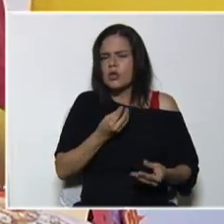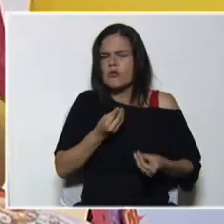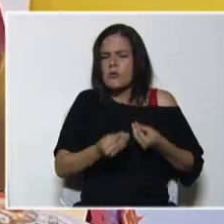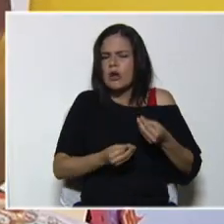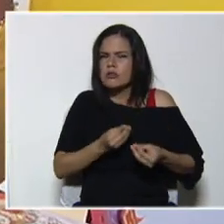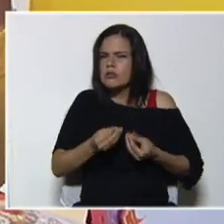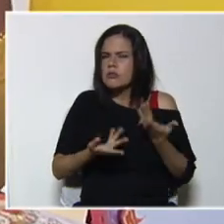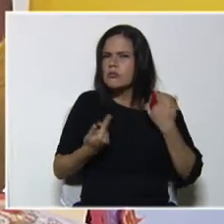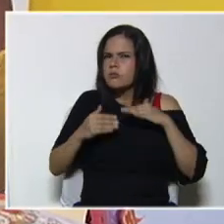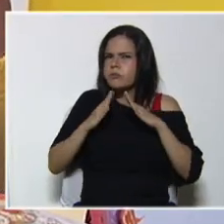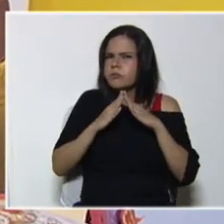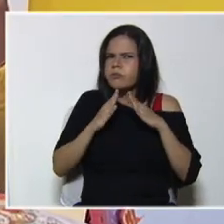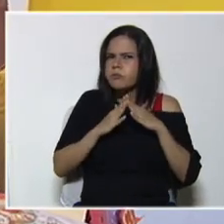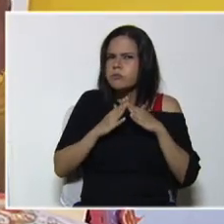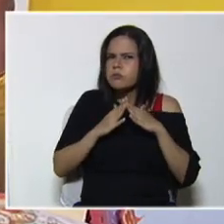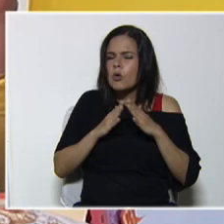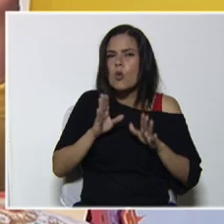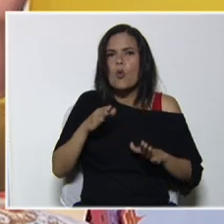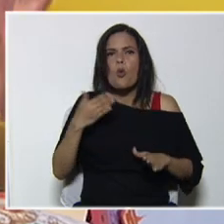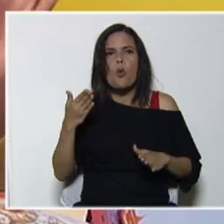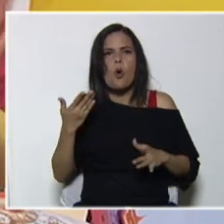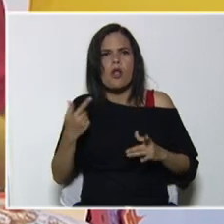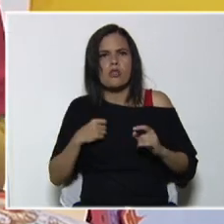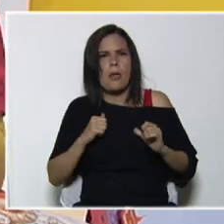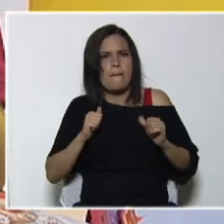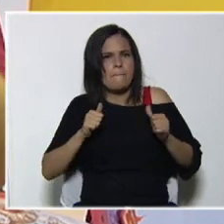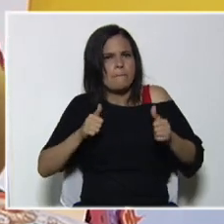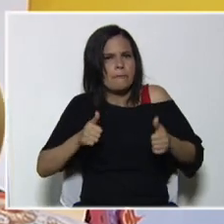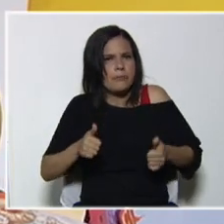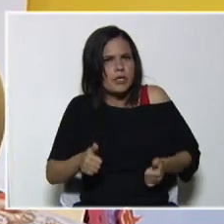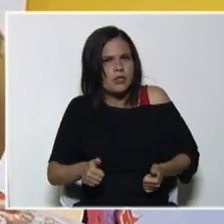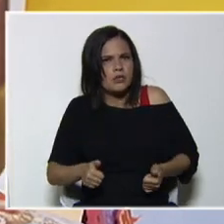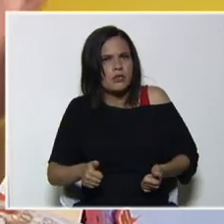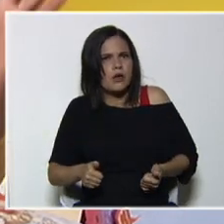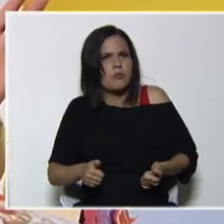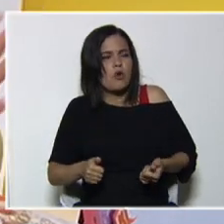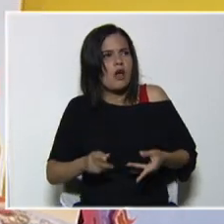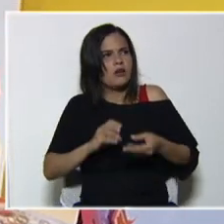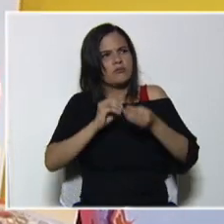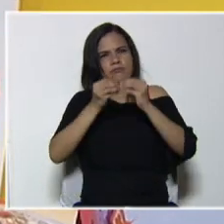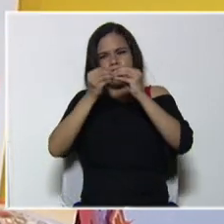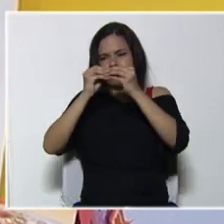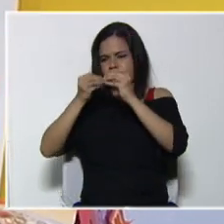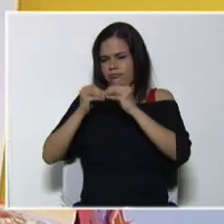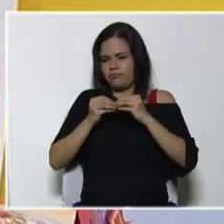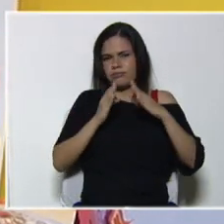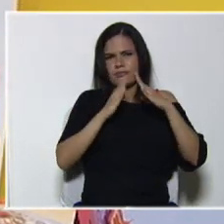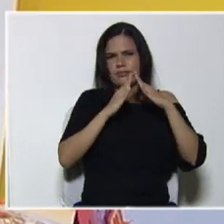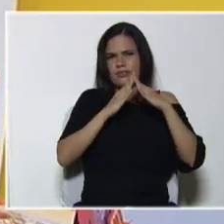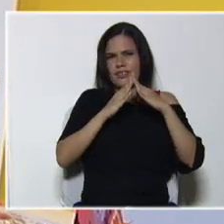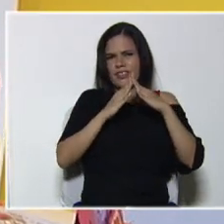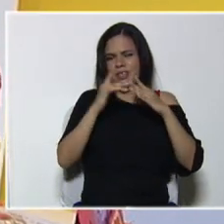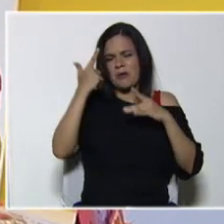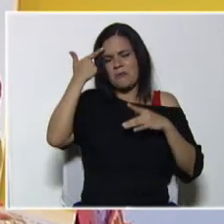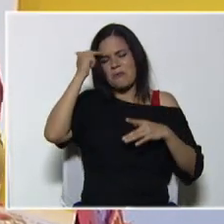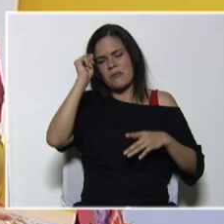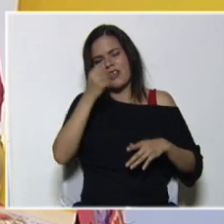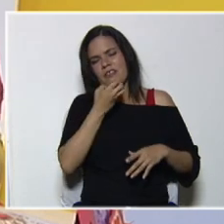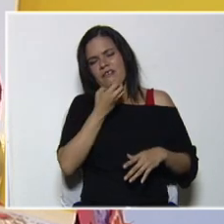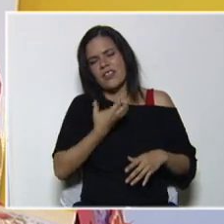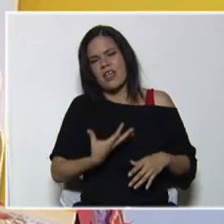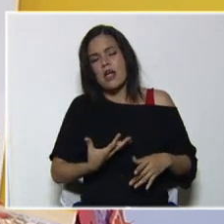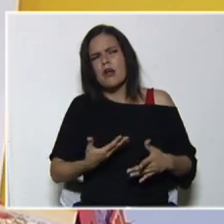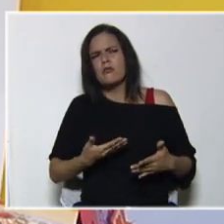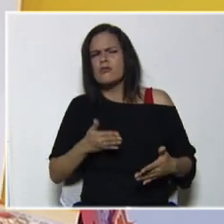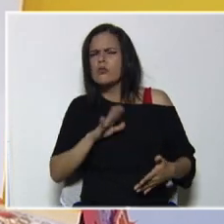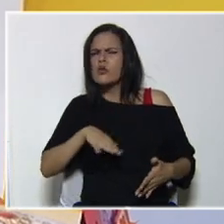casa cuando comenzamos a decorar la casa de Navidad. ¿Por dónde